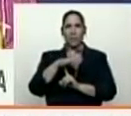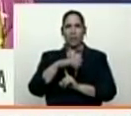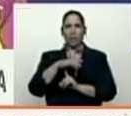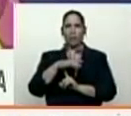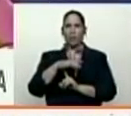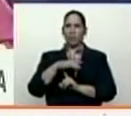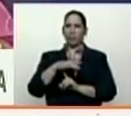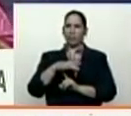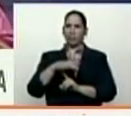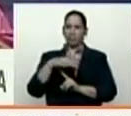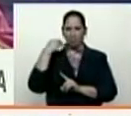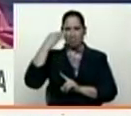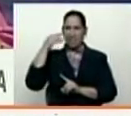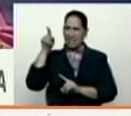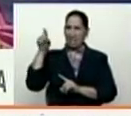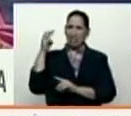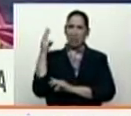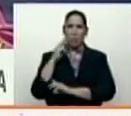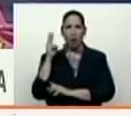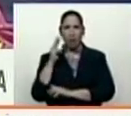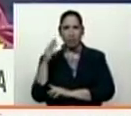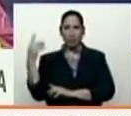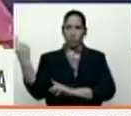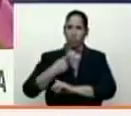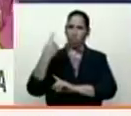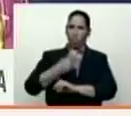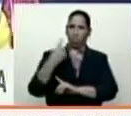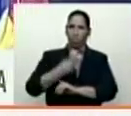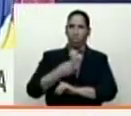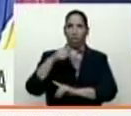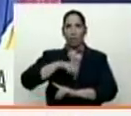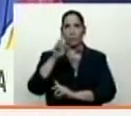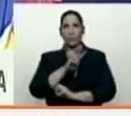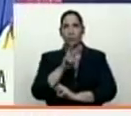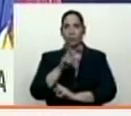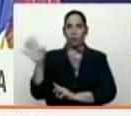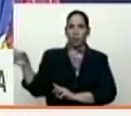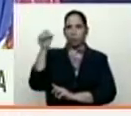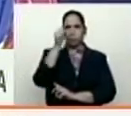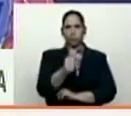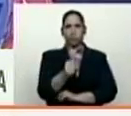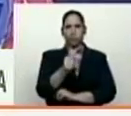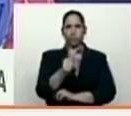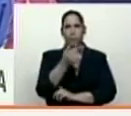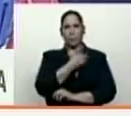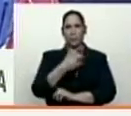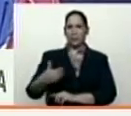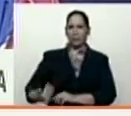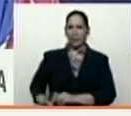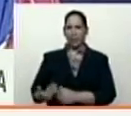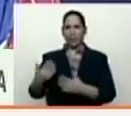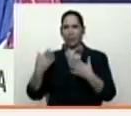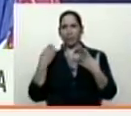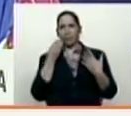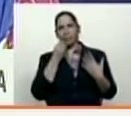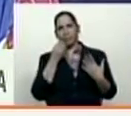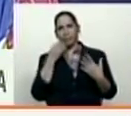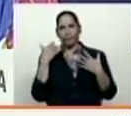órdenes desde allá, desde Washington, y designar a un presidente mequetrefe,